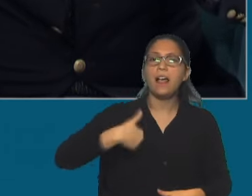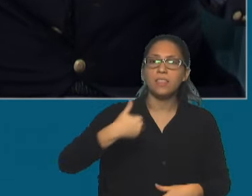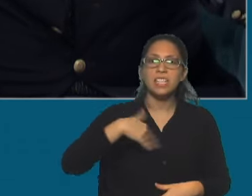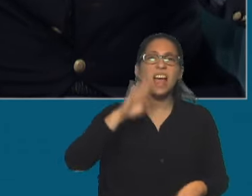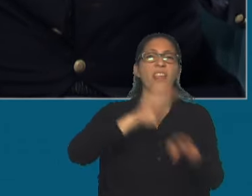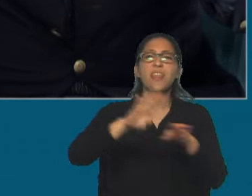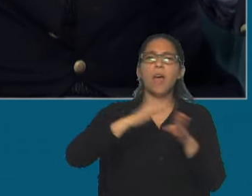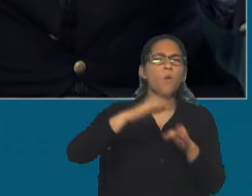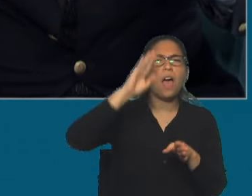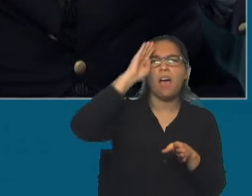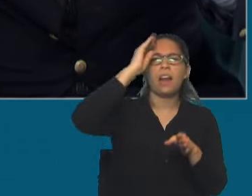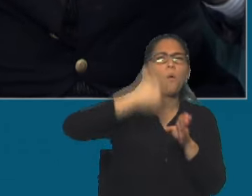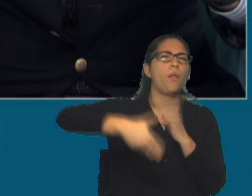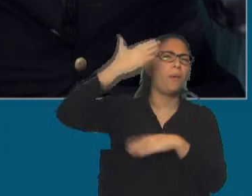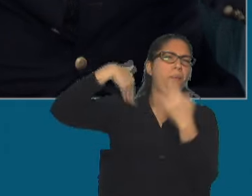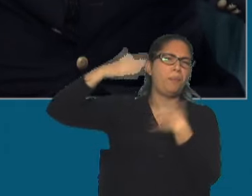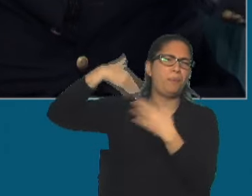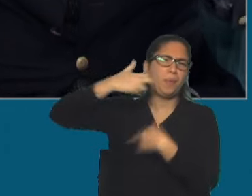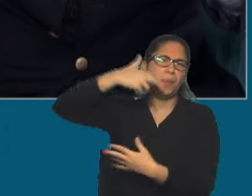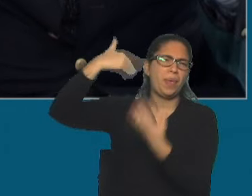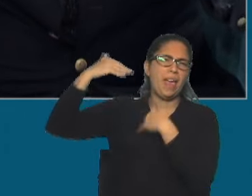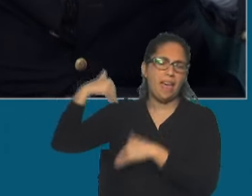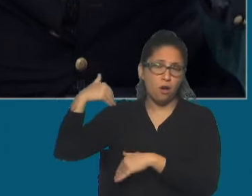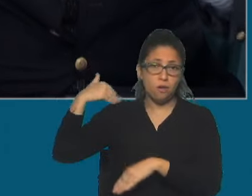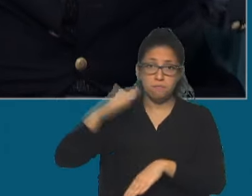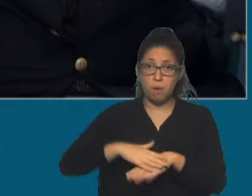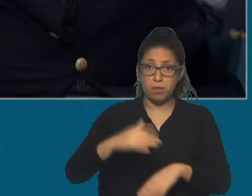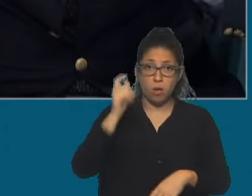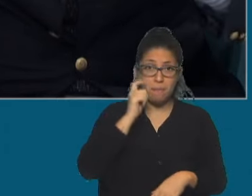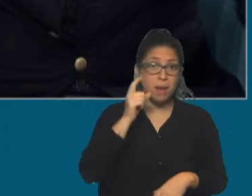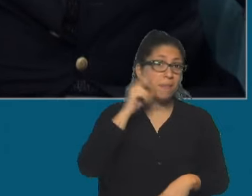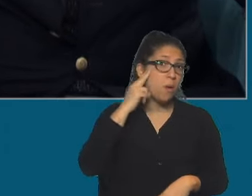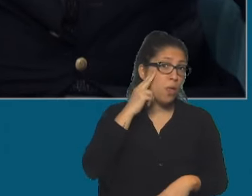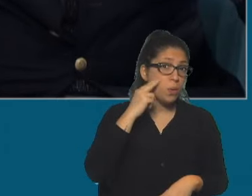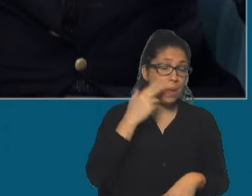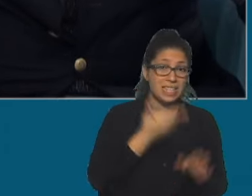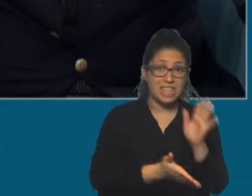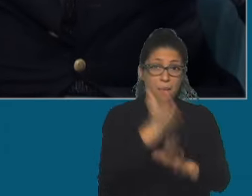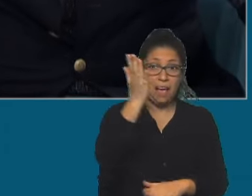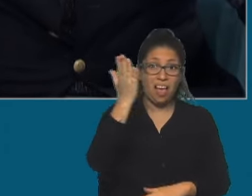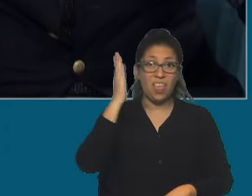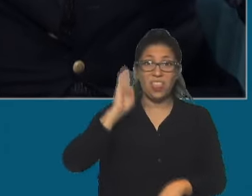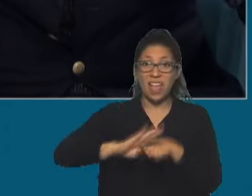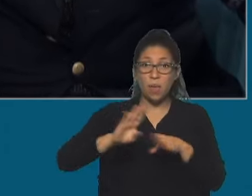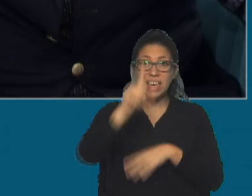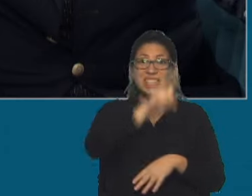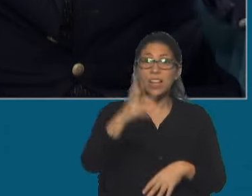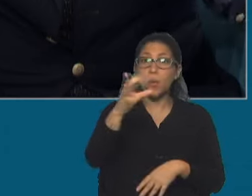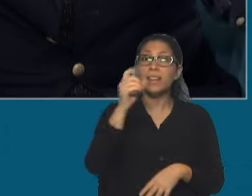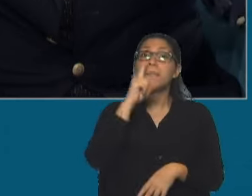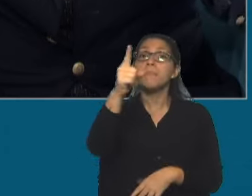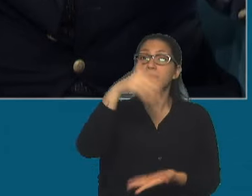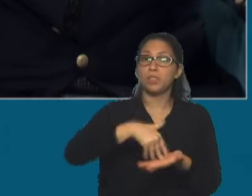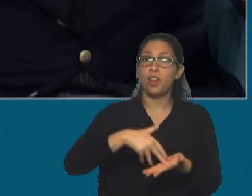un lejano recuerdo. Y cuando se va Menem en 1999, la deuda había trepado a casi 140.000